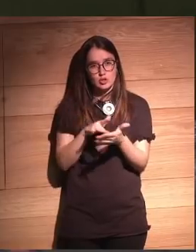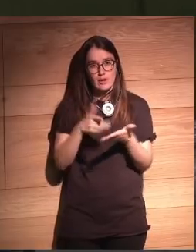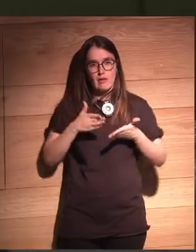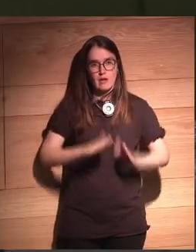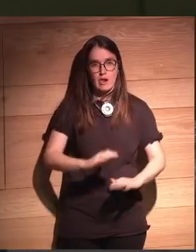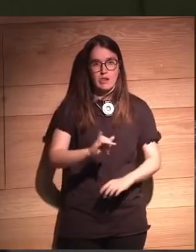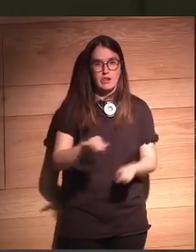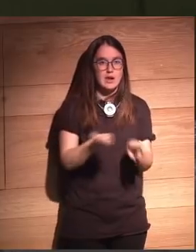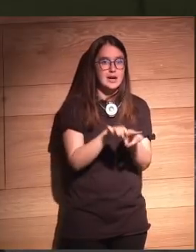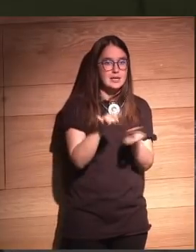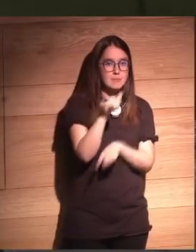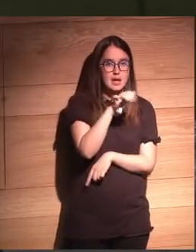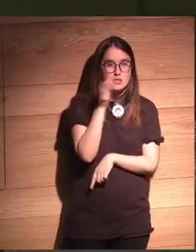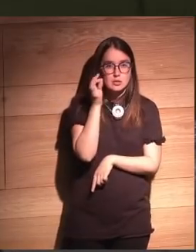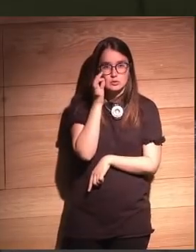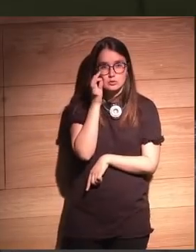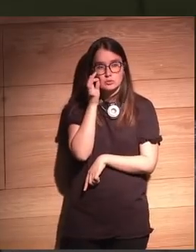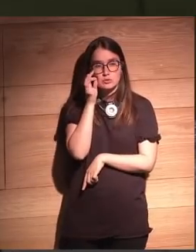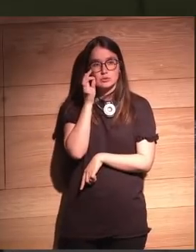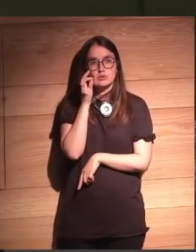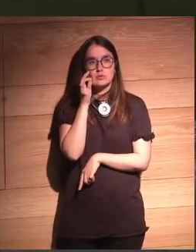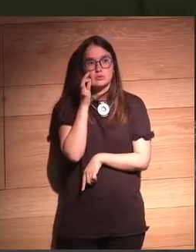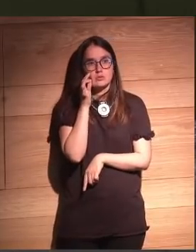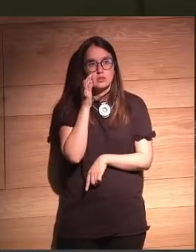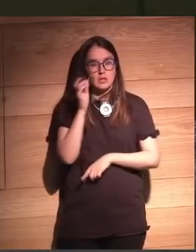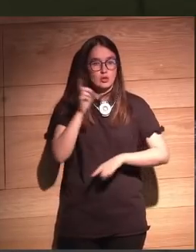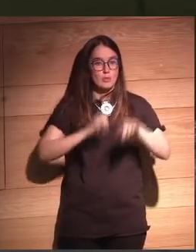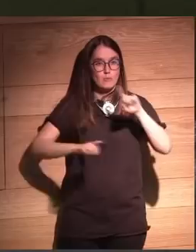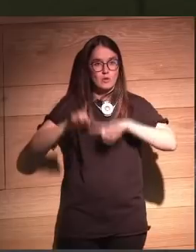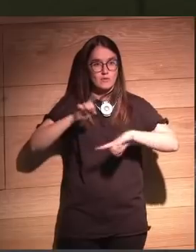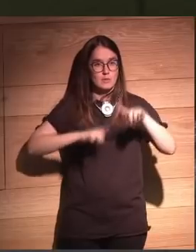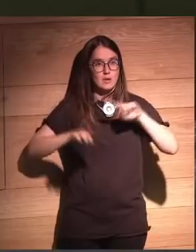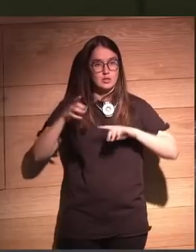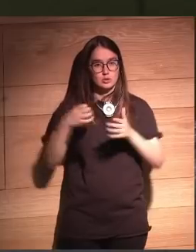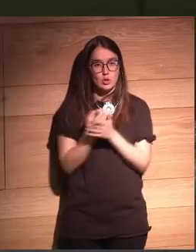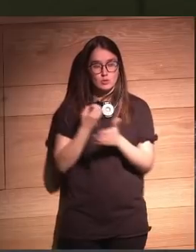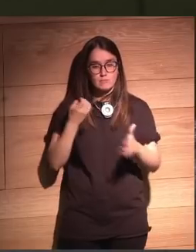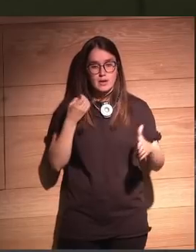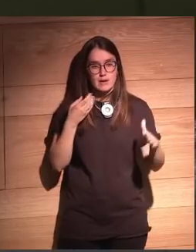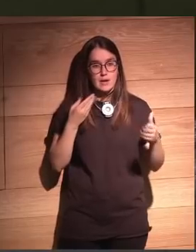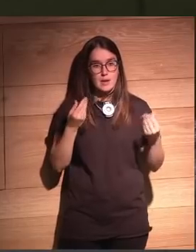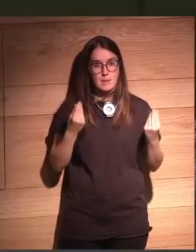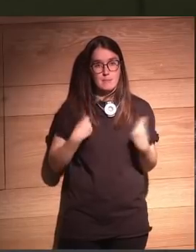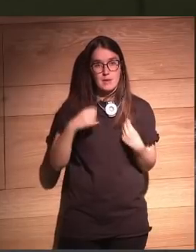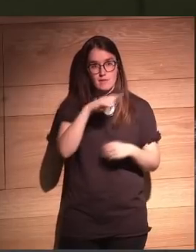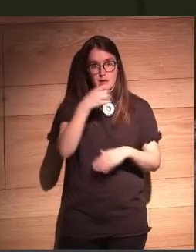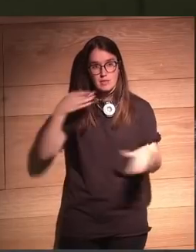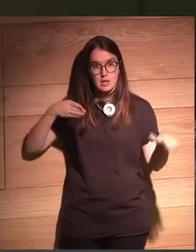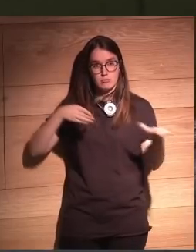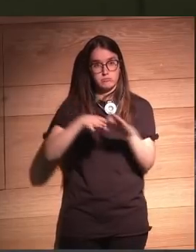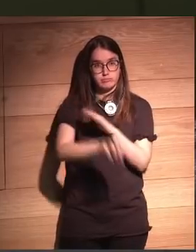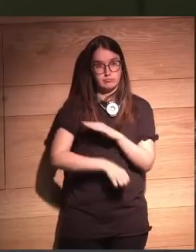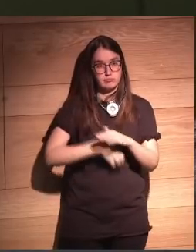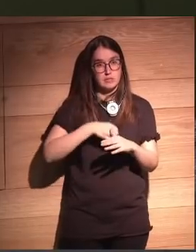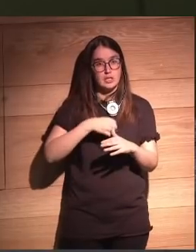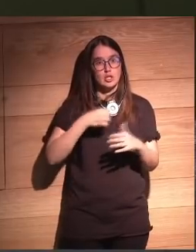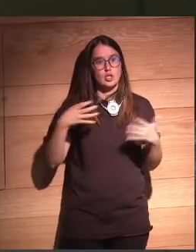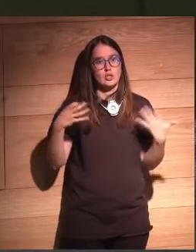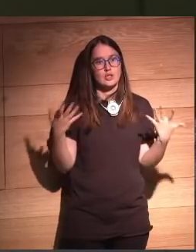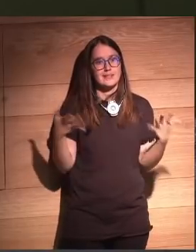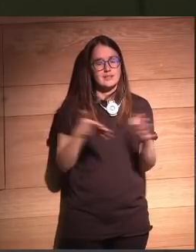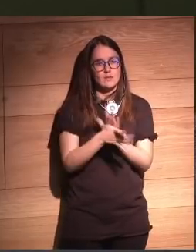hijos y hermanos y que están teniendo problemas todos para acceder a la vivienda. Luego yo creo que la propia realidad hace que